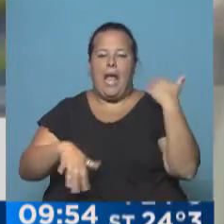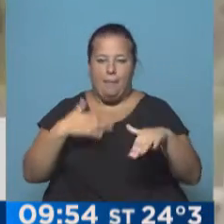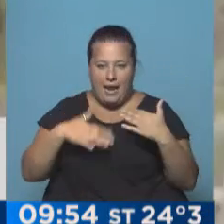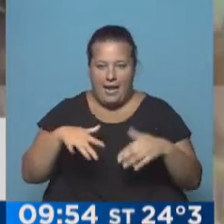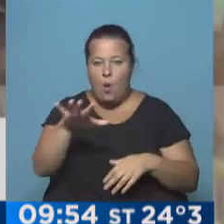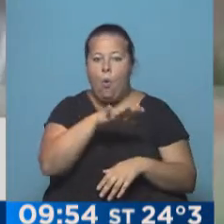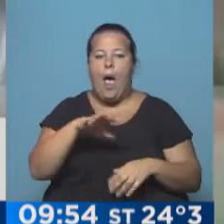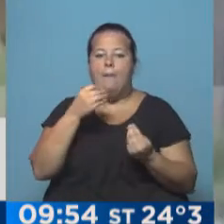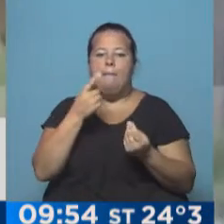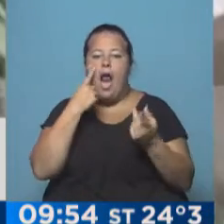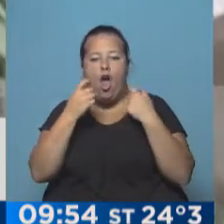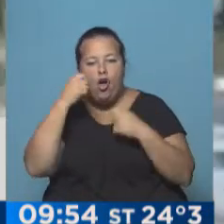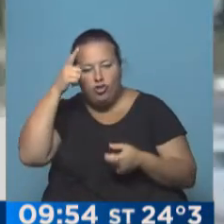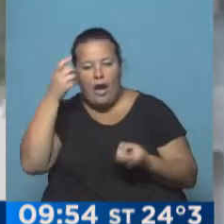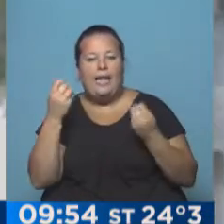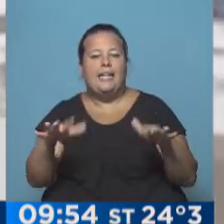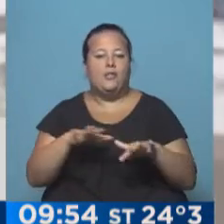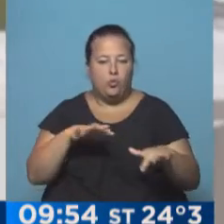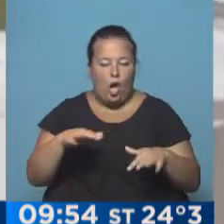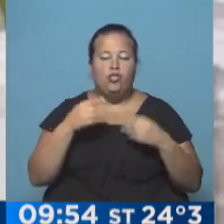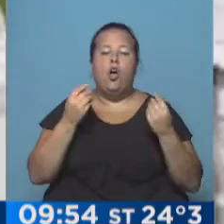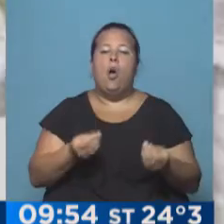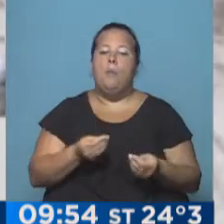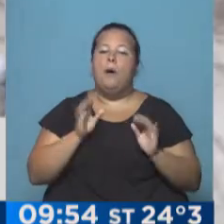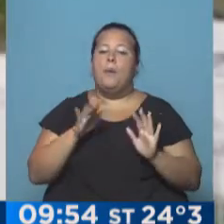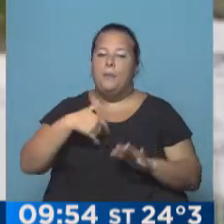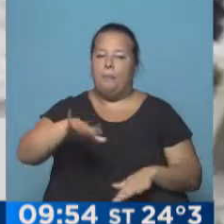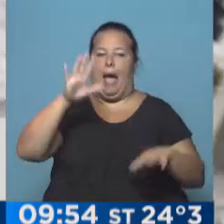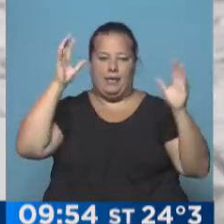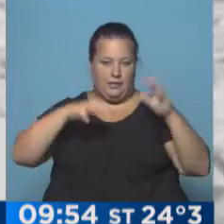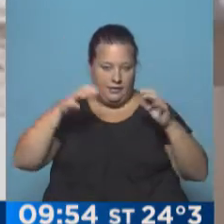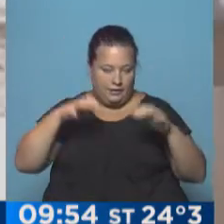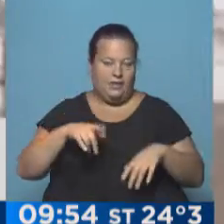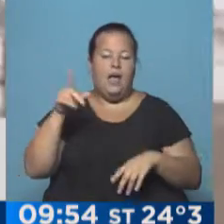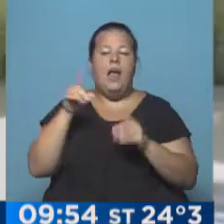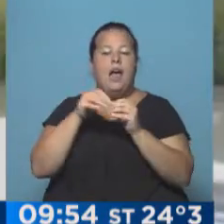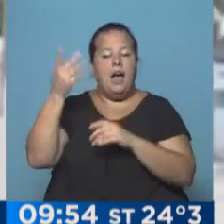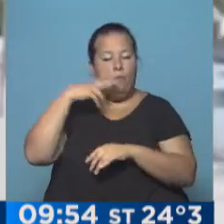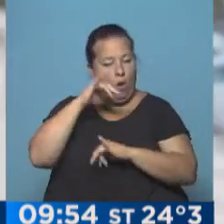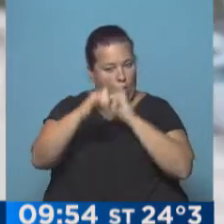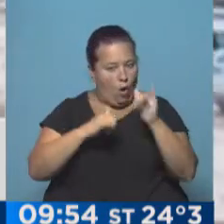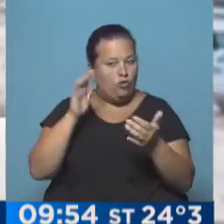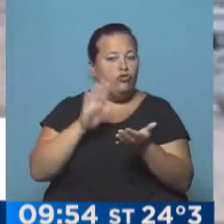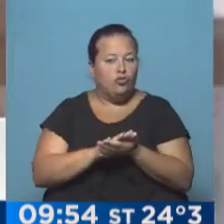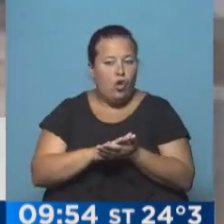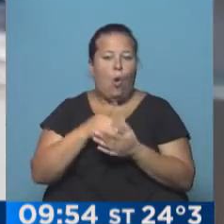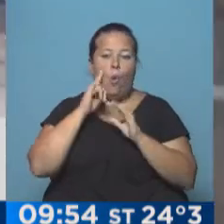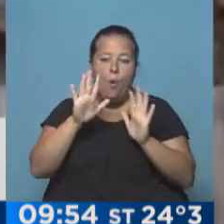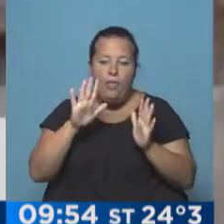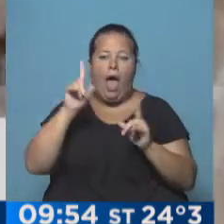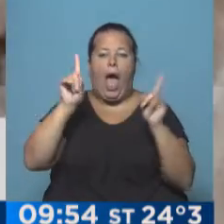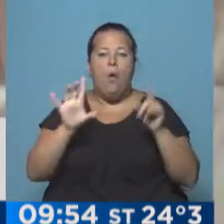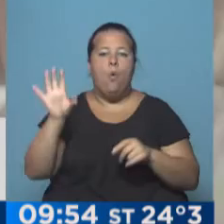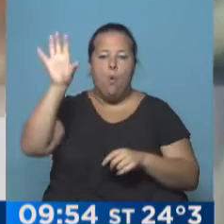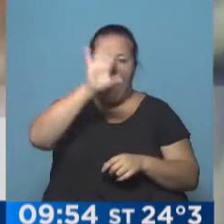en el lugar para poder monitorear la situación porque se esperan más lluvias. Gaby nos viene alertando, ¿no?, sobre las alertas en algunas